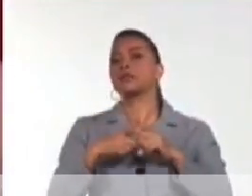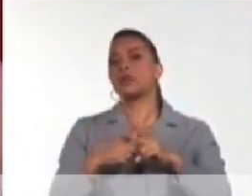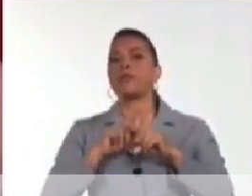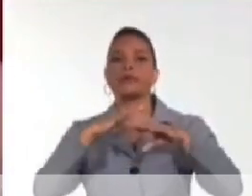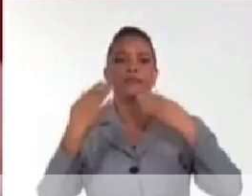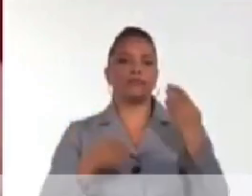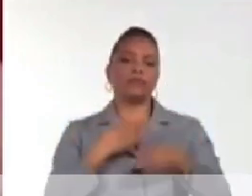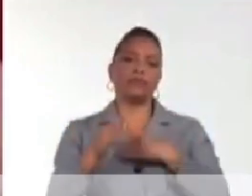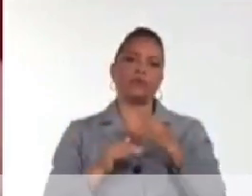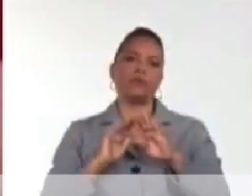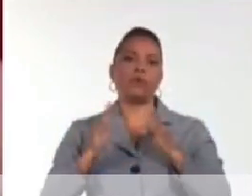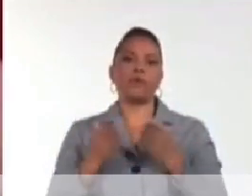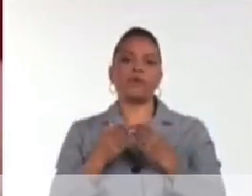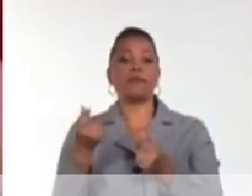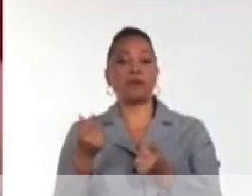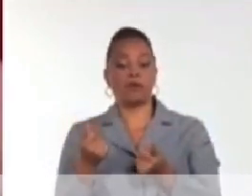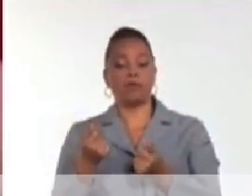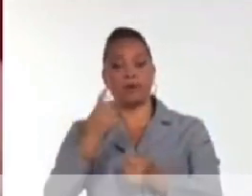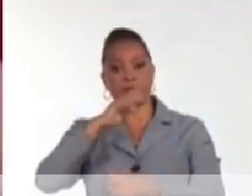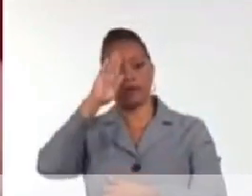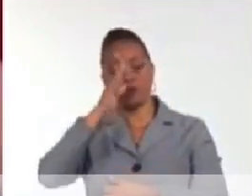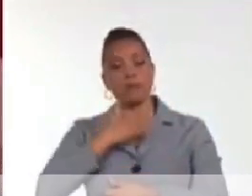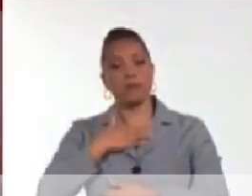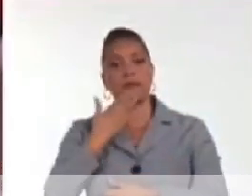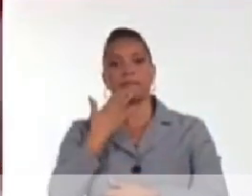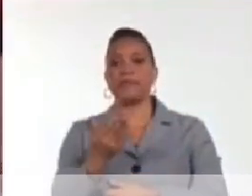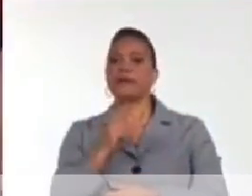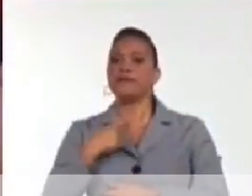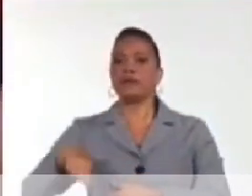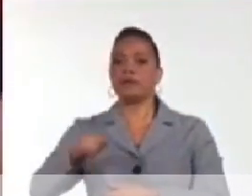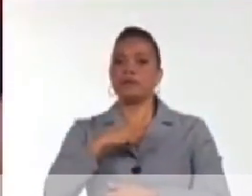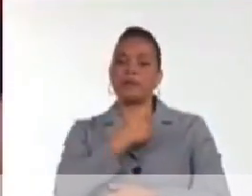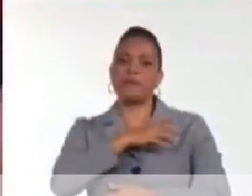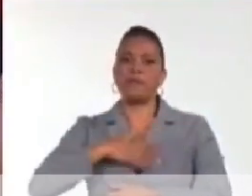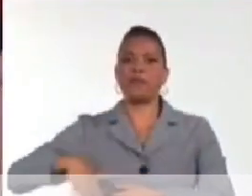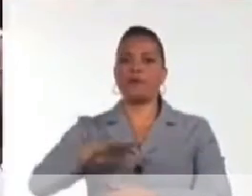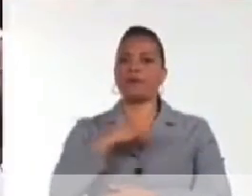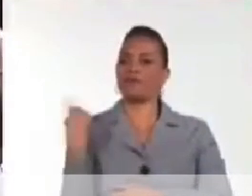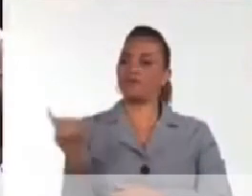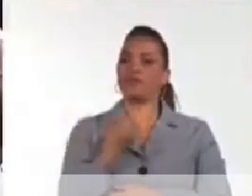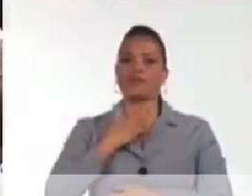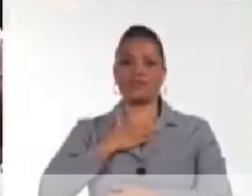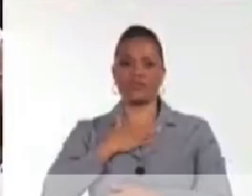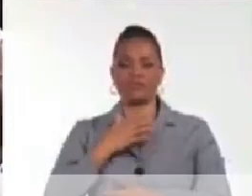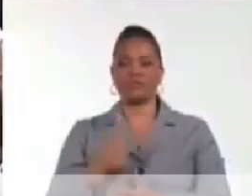lo más importante, que es la economía del país, en beneficio de todo nuestro pueblo, que somos todos nosotros.